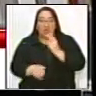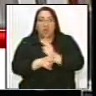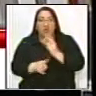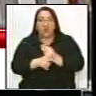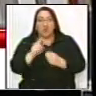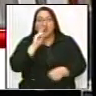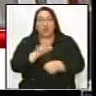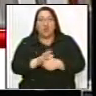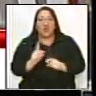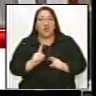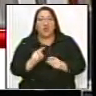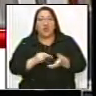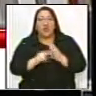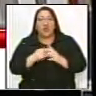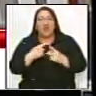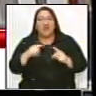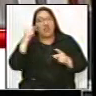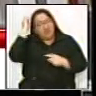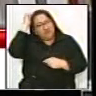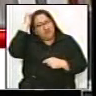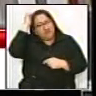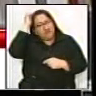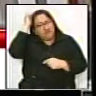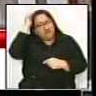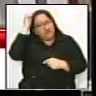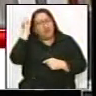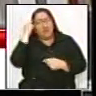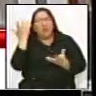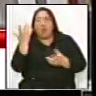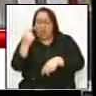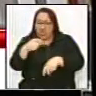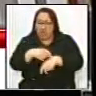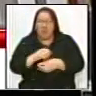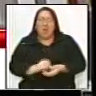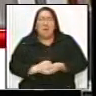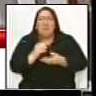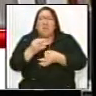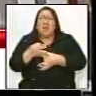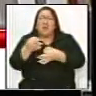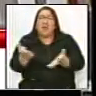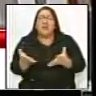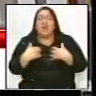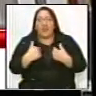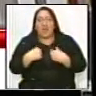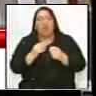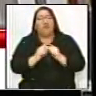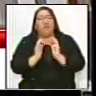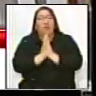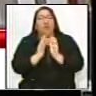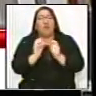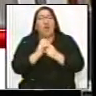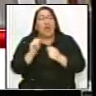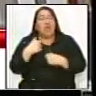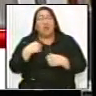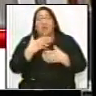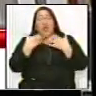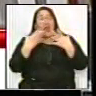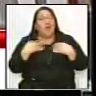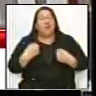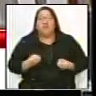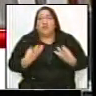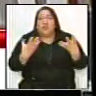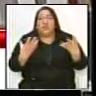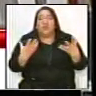cumpla y que no por otras razones se demoren más, porque es muy importante que puedan contar con este servicio. Y me alegra mucho porque son así